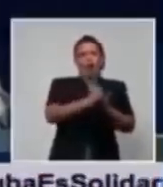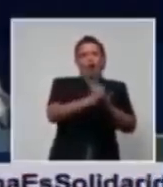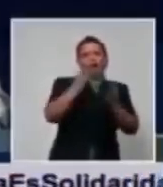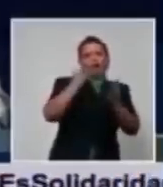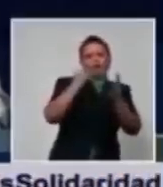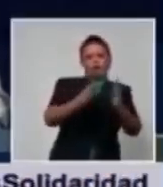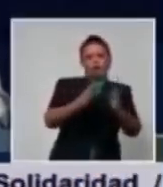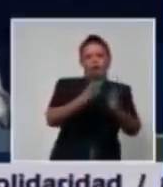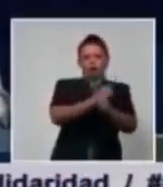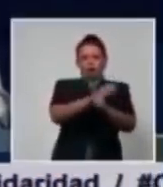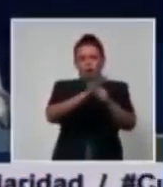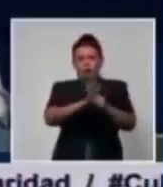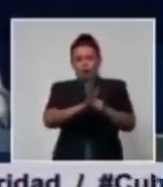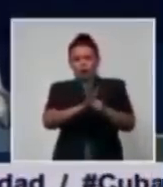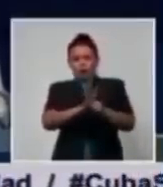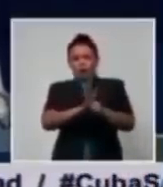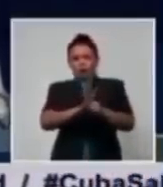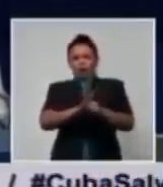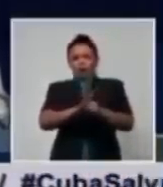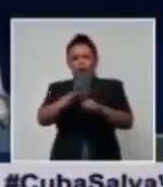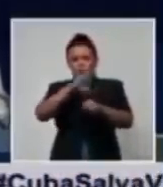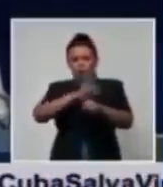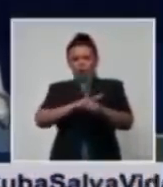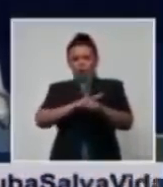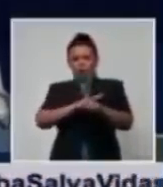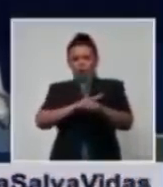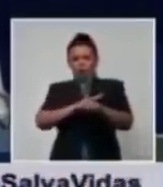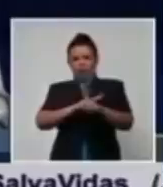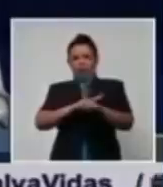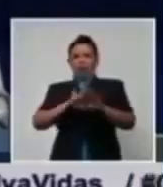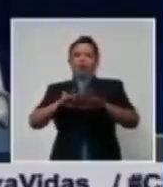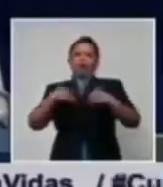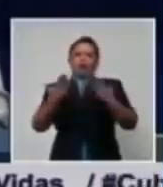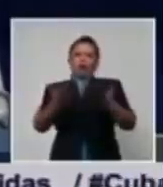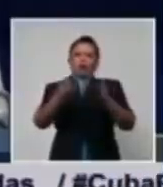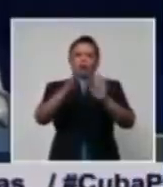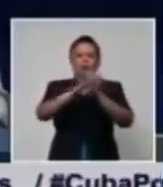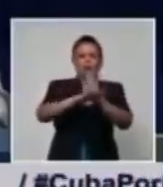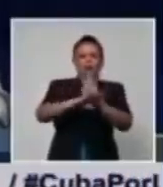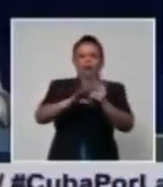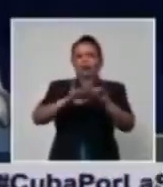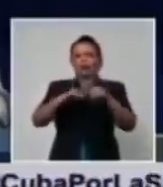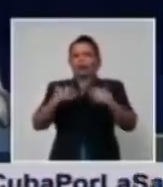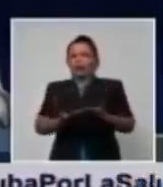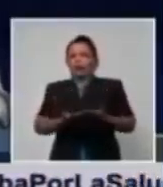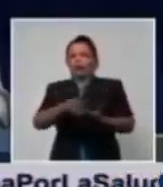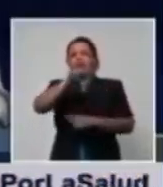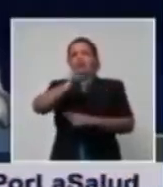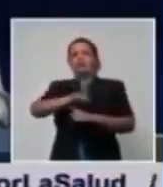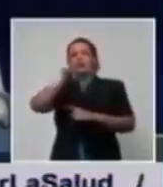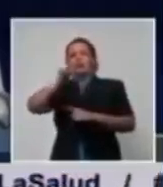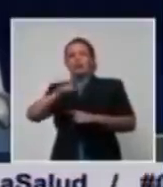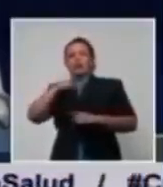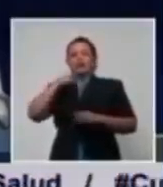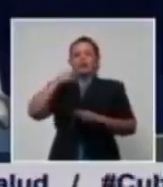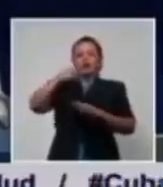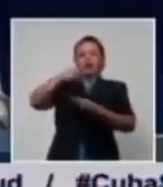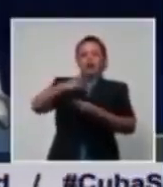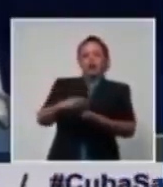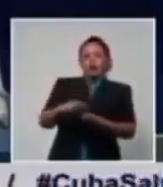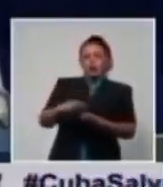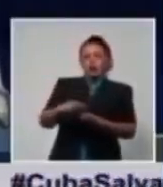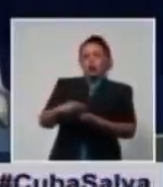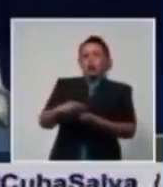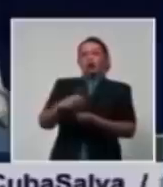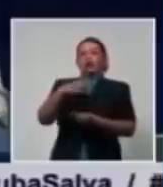COVID-19, una vez que fallece se le realiza necropsia, y esa necropsia